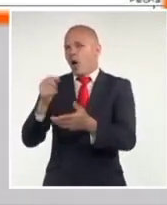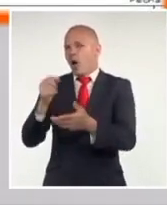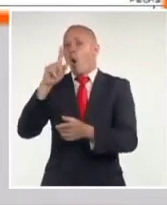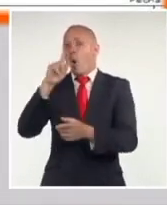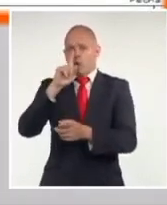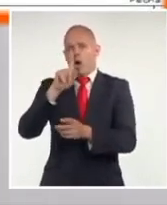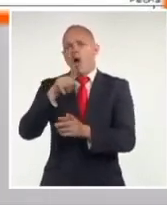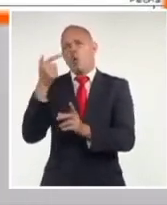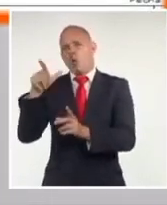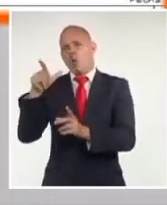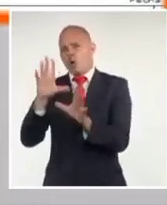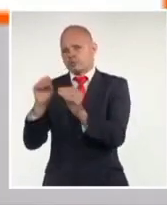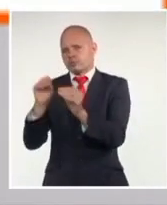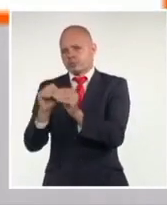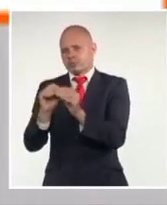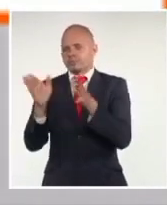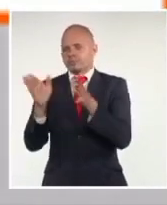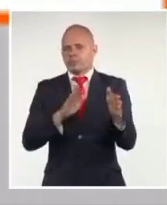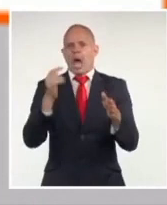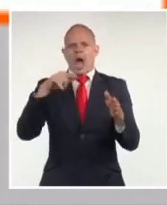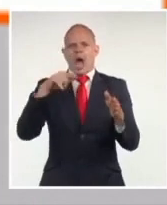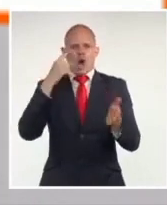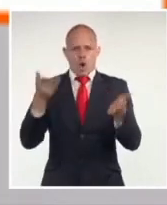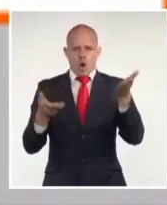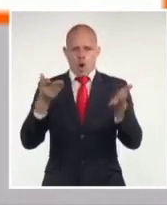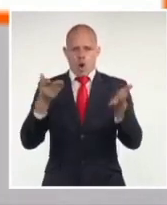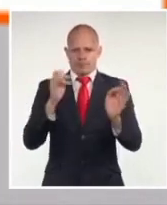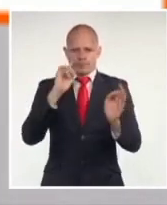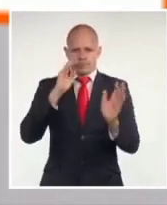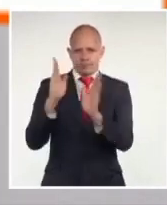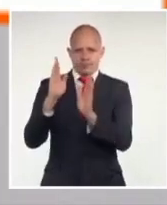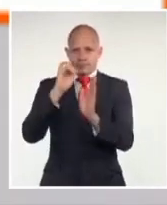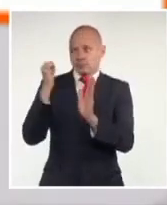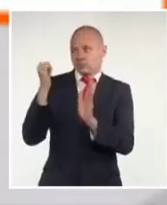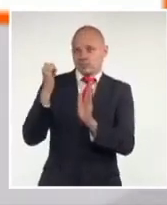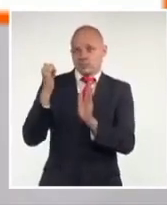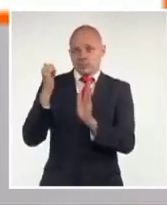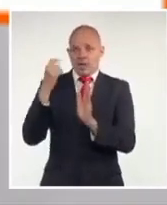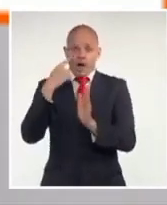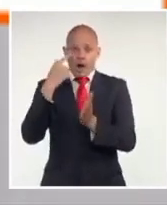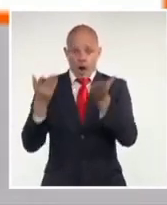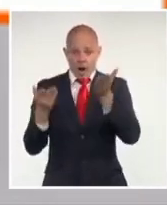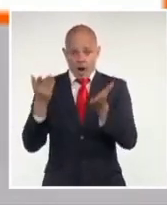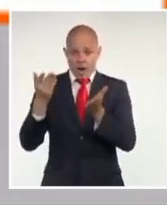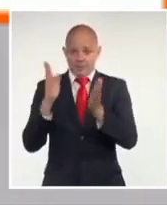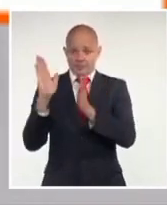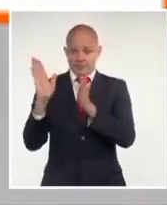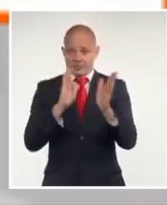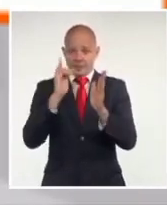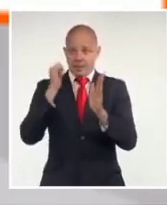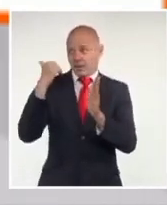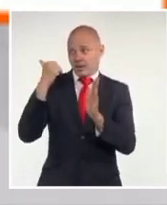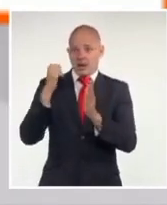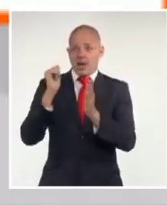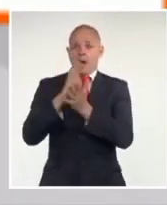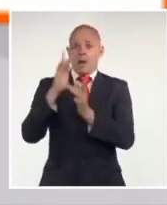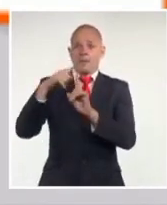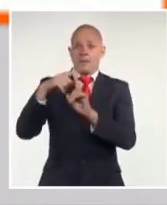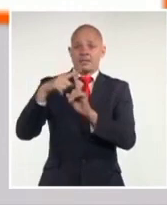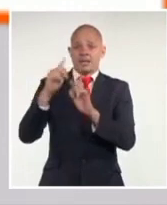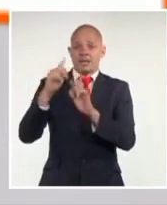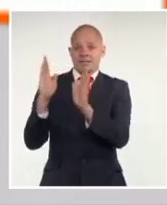parte derecha de la gráfica, vean en rojo, abril, mayo, eso es Matanzas,